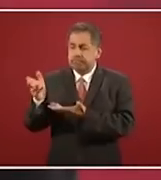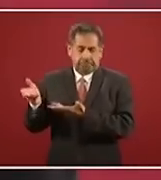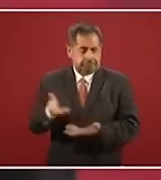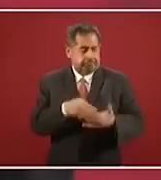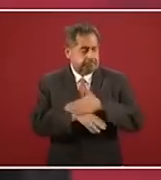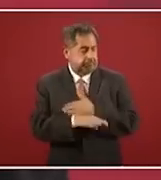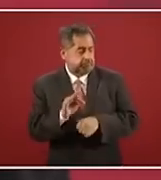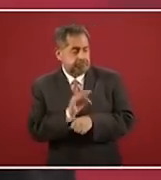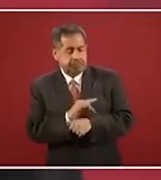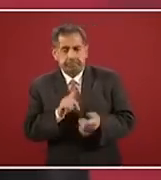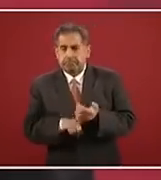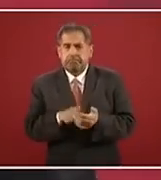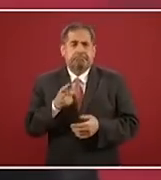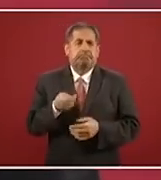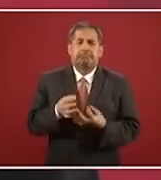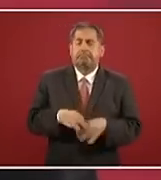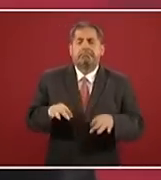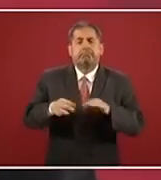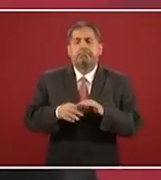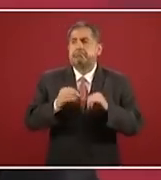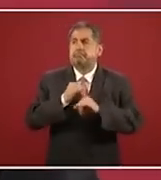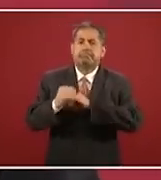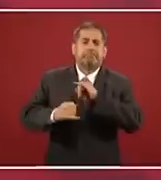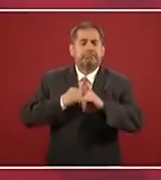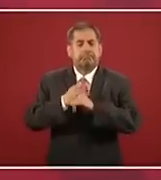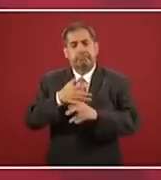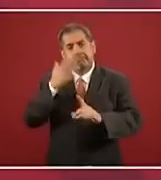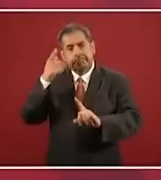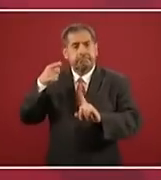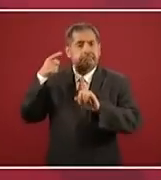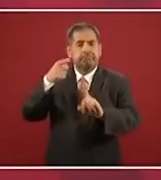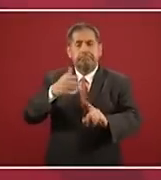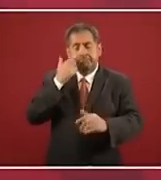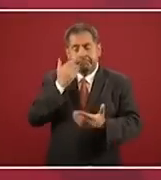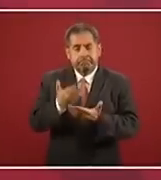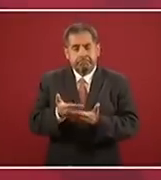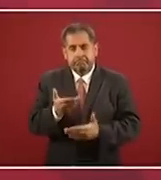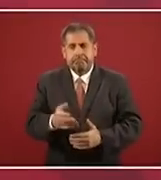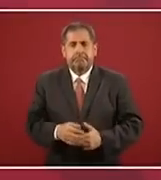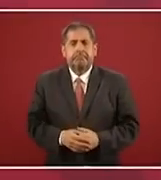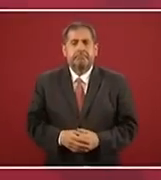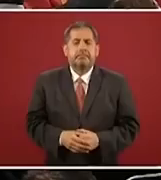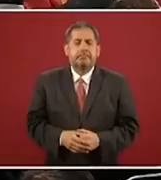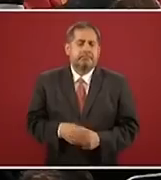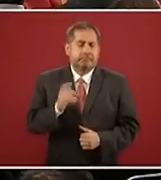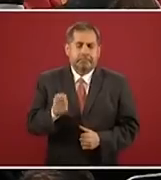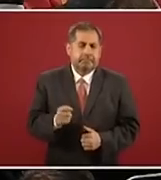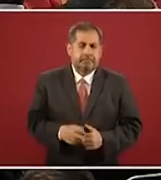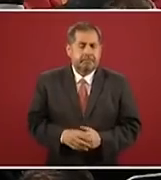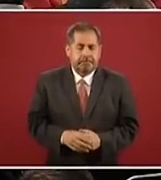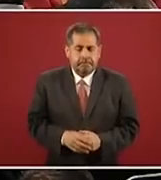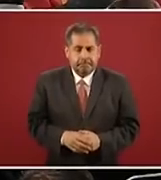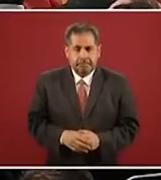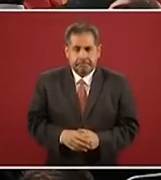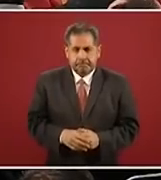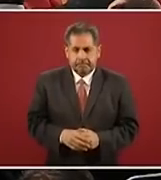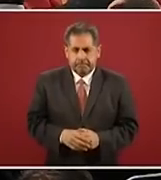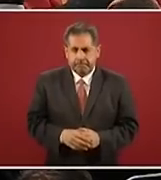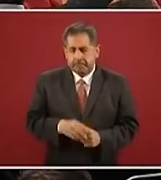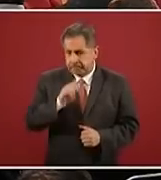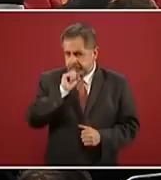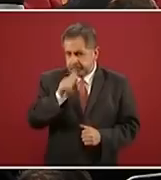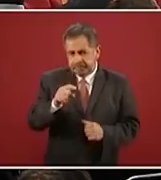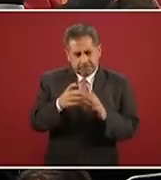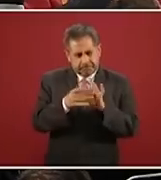derechos esenciales del orden internacional que aspiramos y en el que queremos vivir de manera que también hiciera